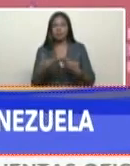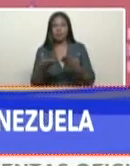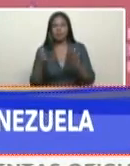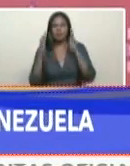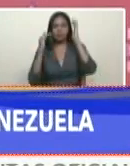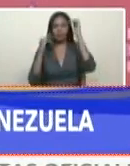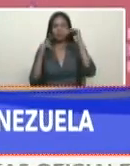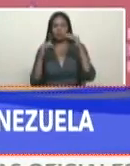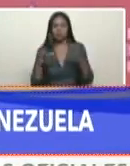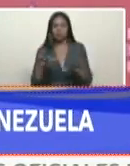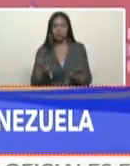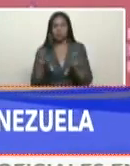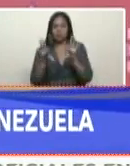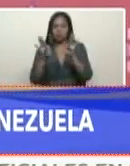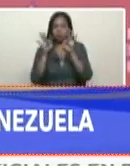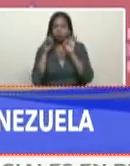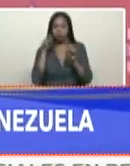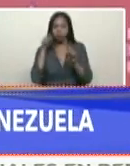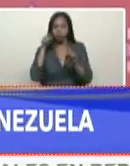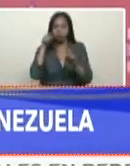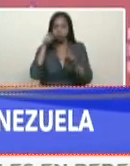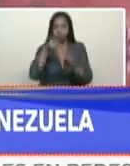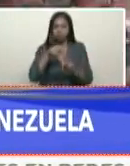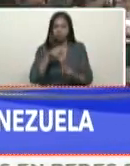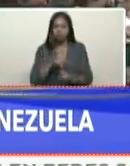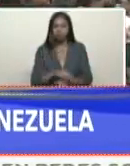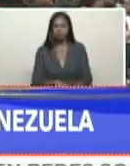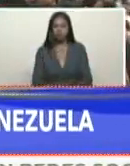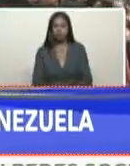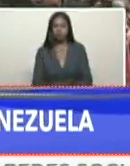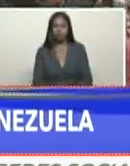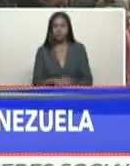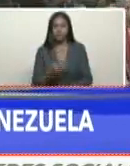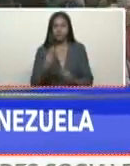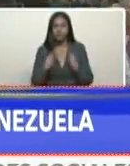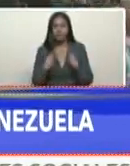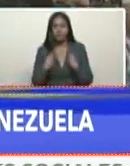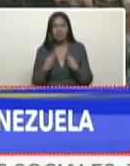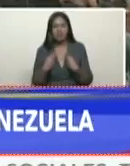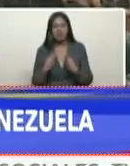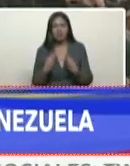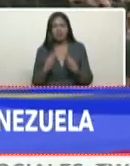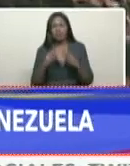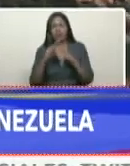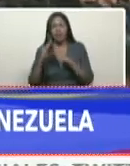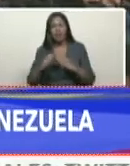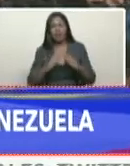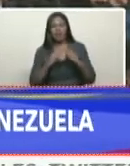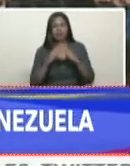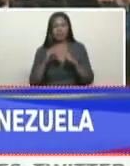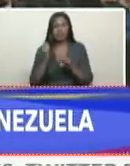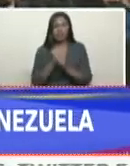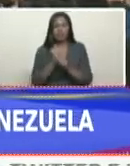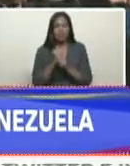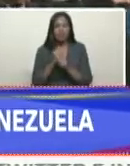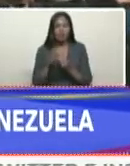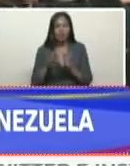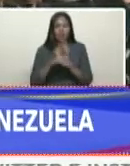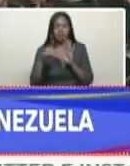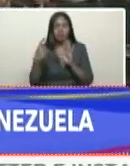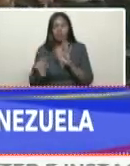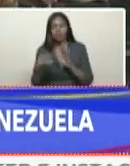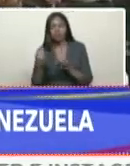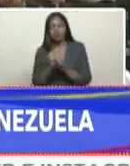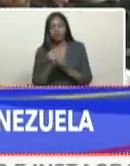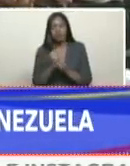atención especializada a la vivienda, al trabajo, al derecho al trabajo, al